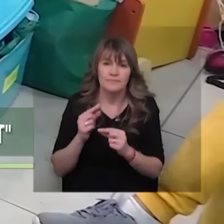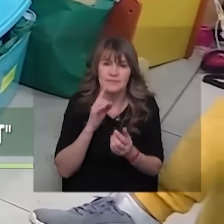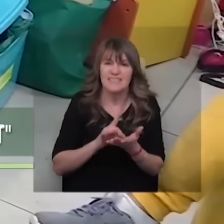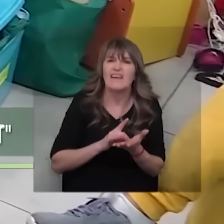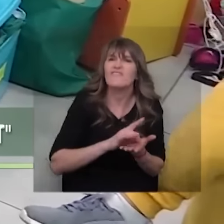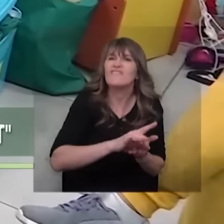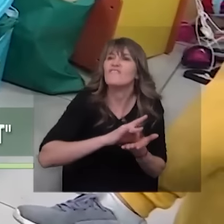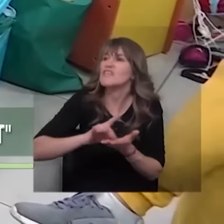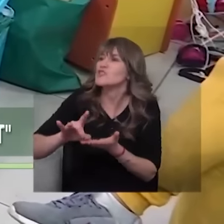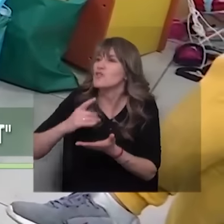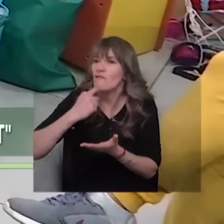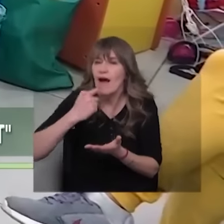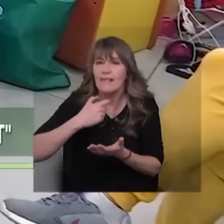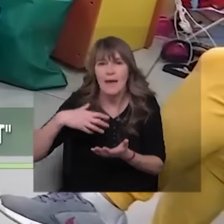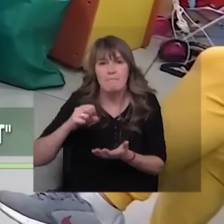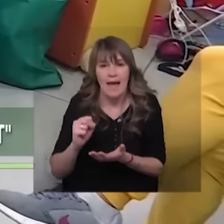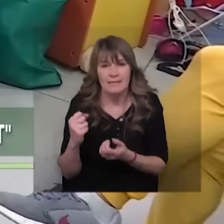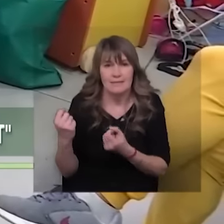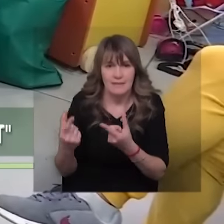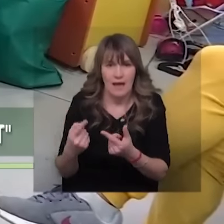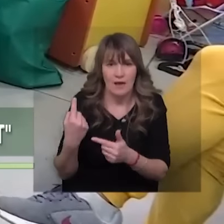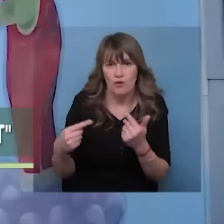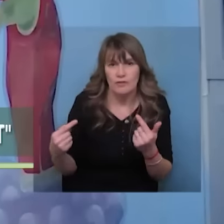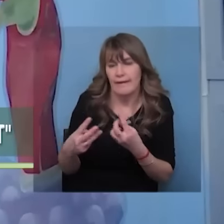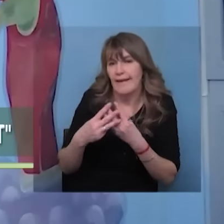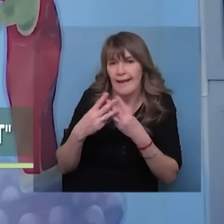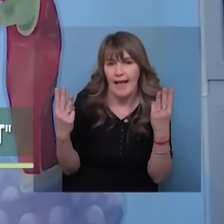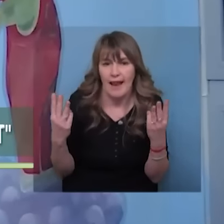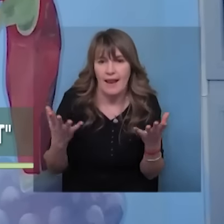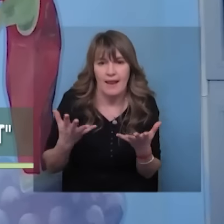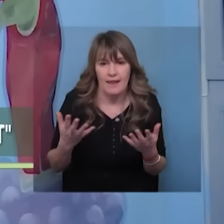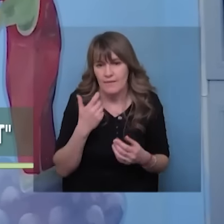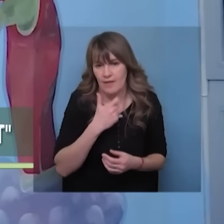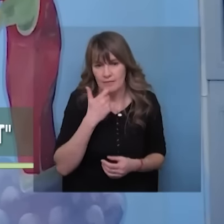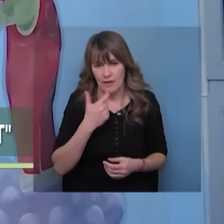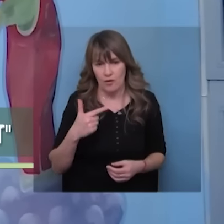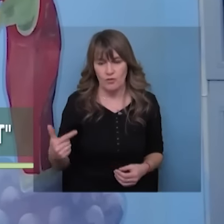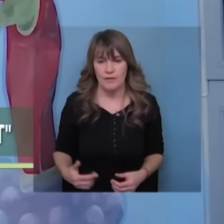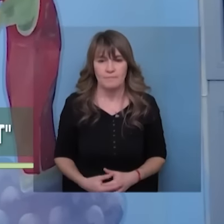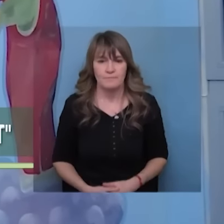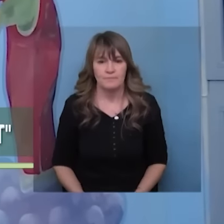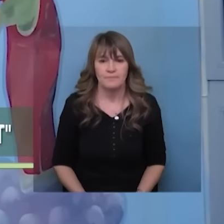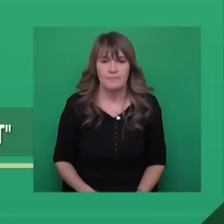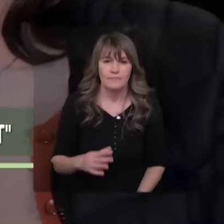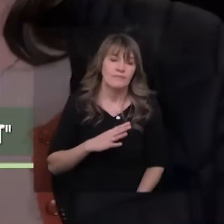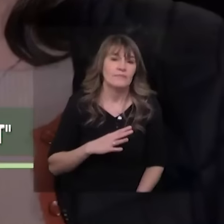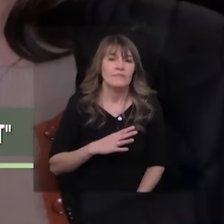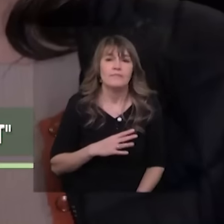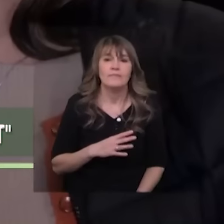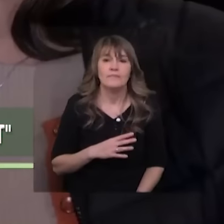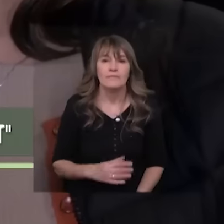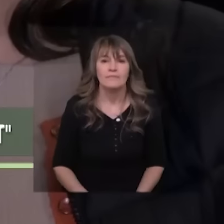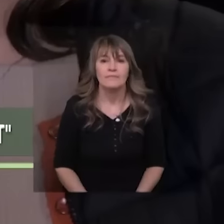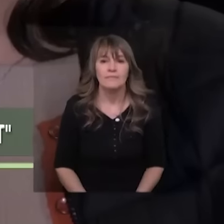servicios a la zona servicios en general saneamiento Pero puede tener también que ver con algunas